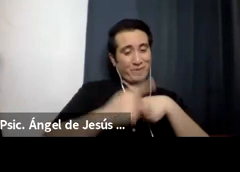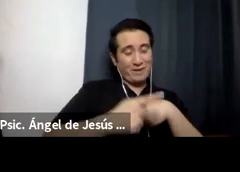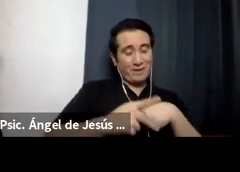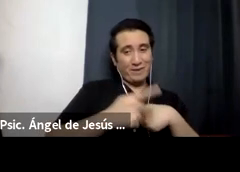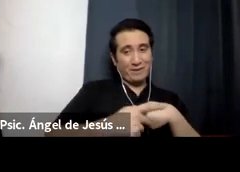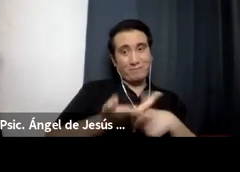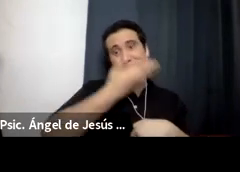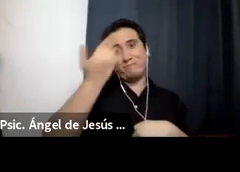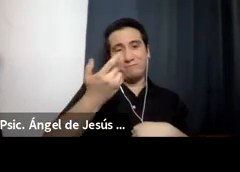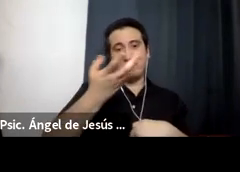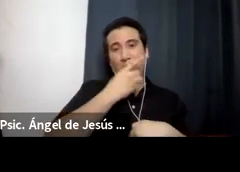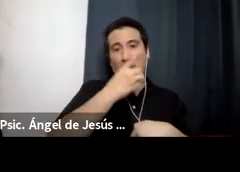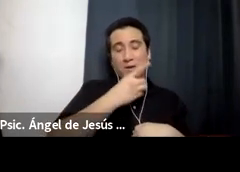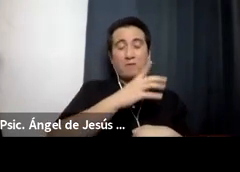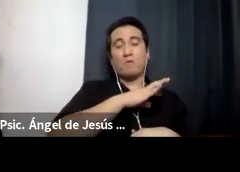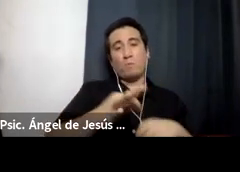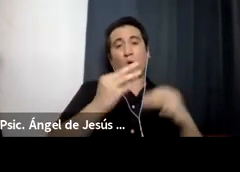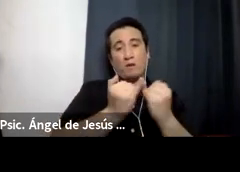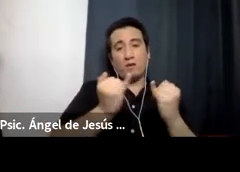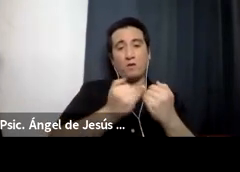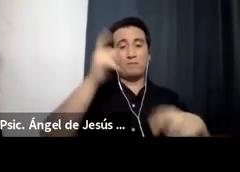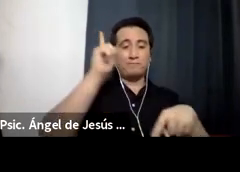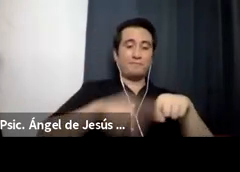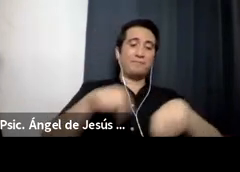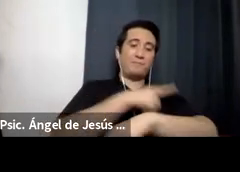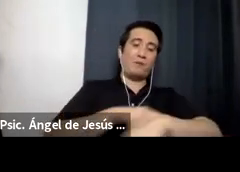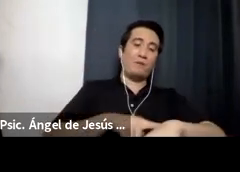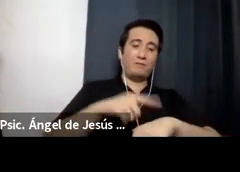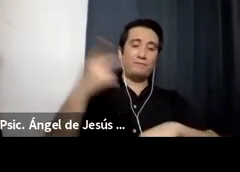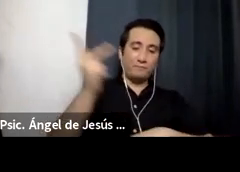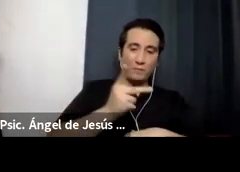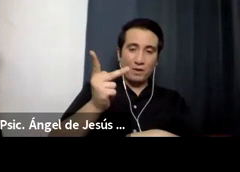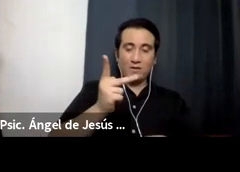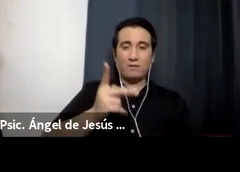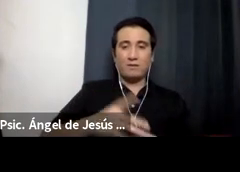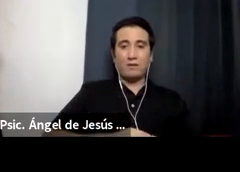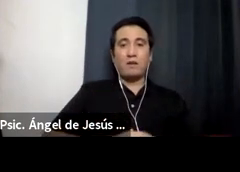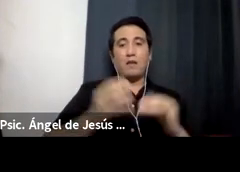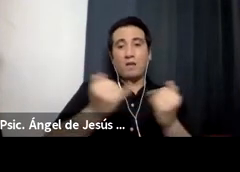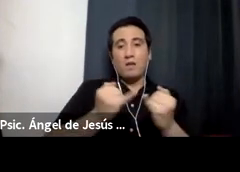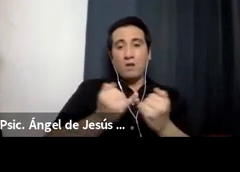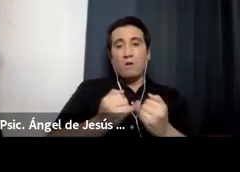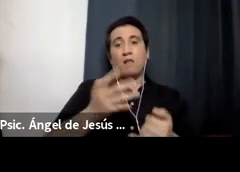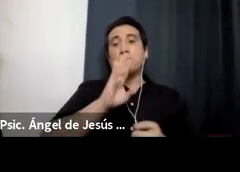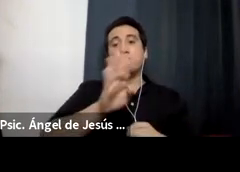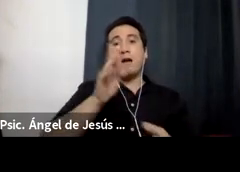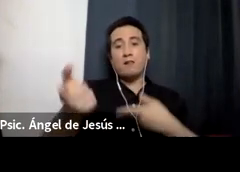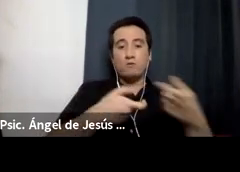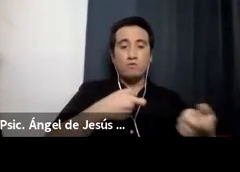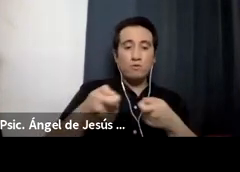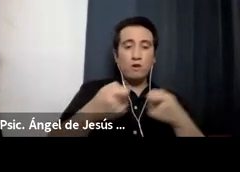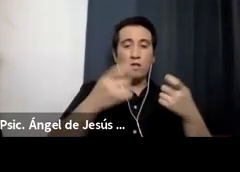tener alguna amputación por diabetes, sobre todo si su diabetes está mal controlada o viven con